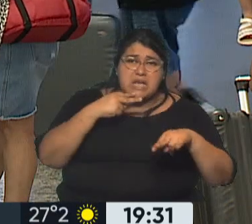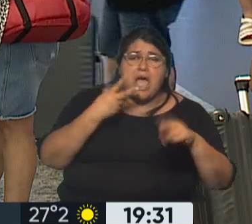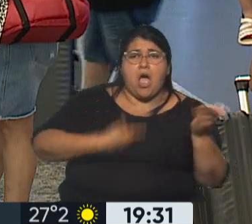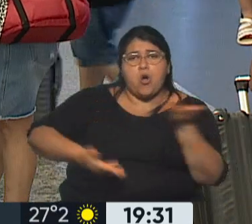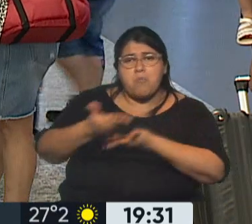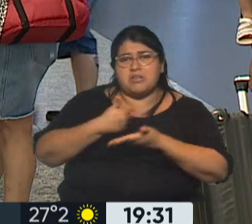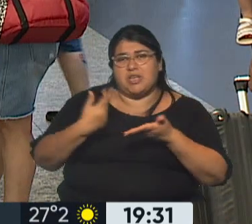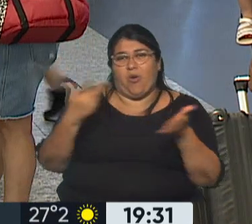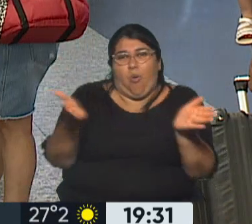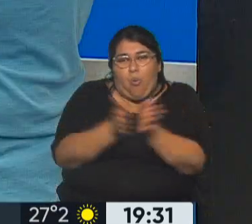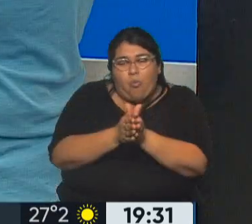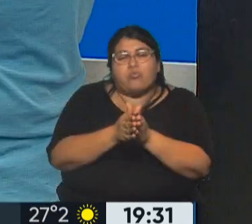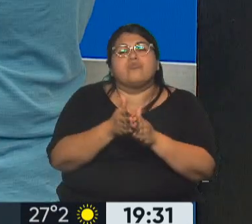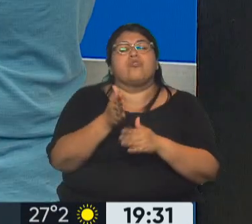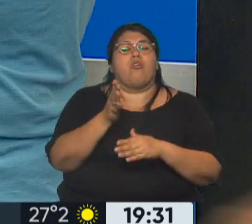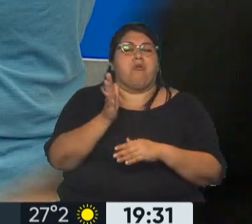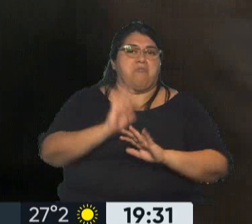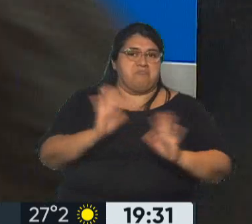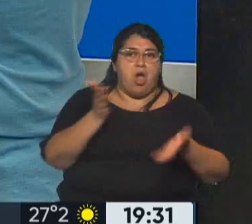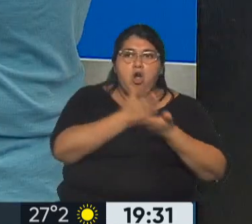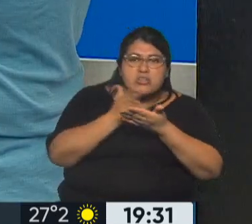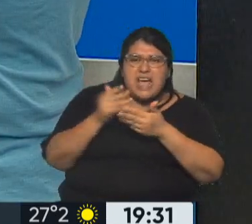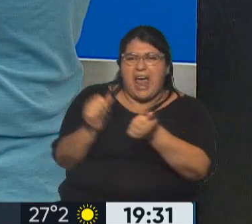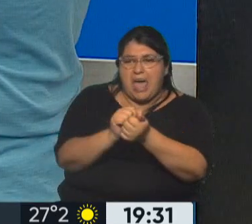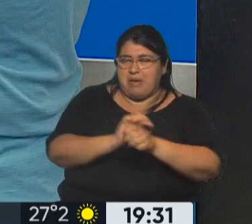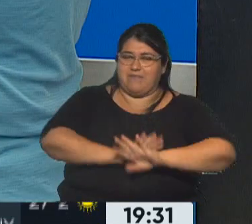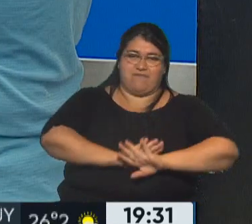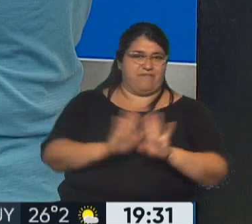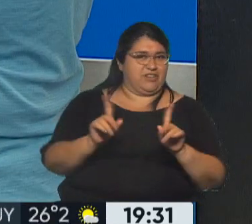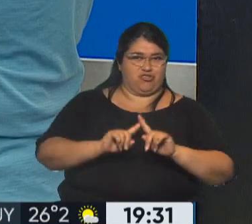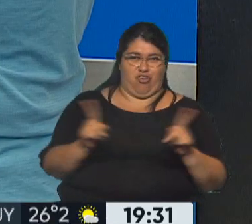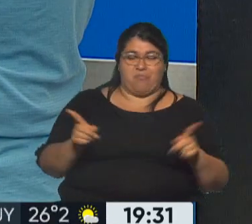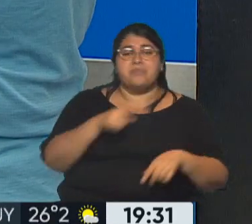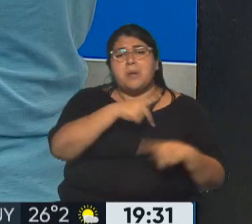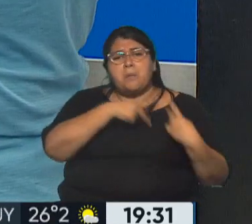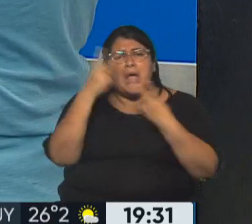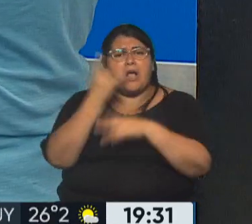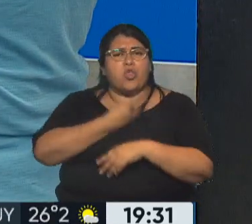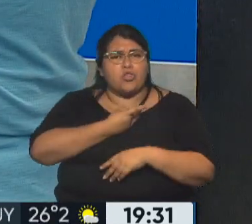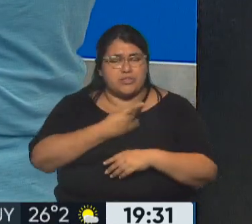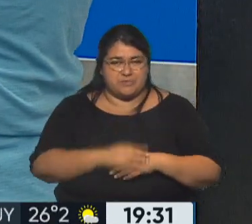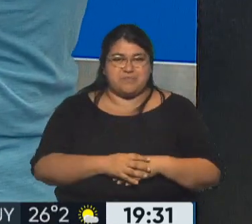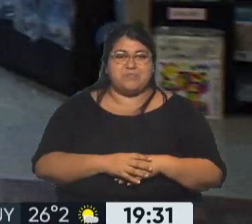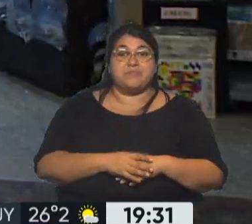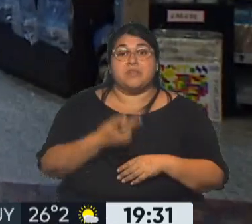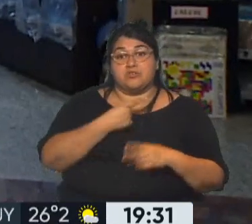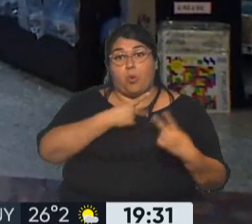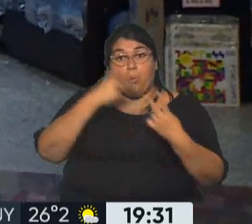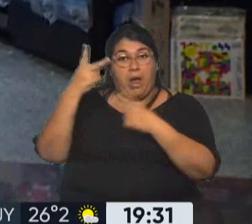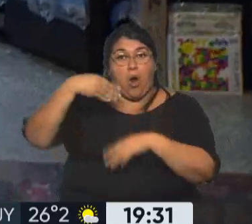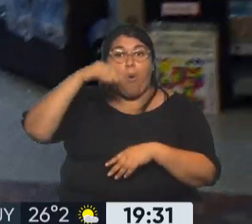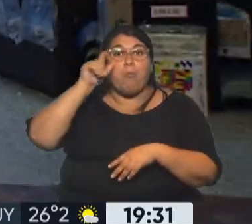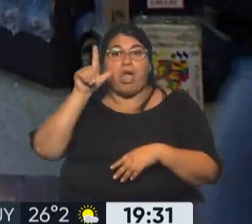juntos. Nadie lavar, nadie cocinar, nadie nada ese día. ¿Dónde viaja? Yo viajo a